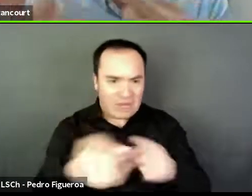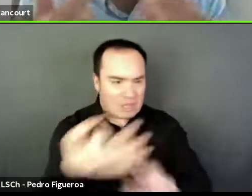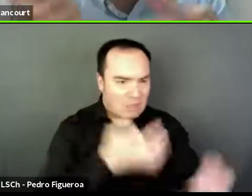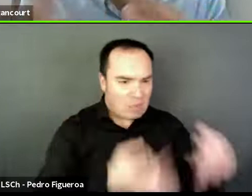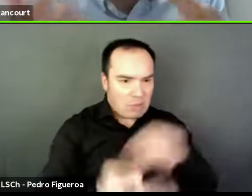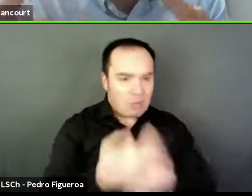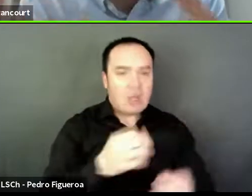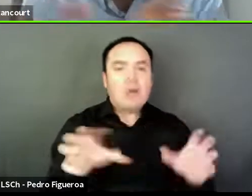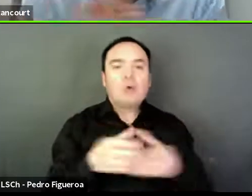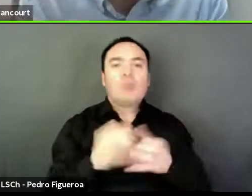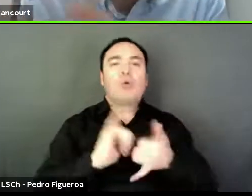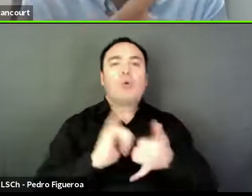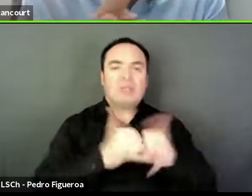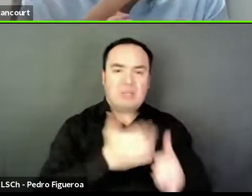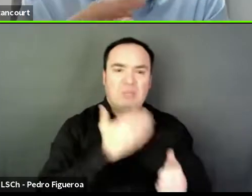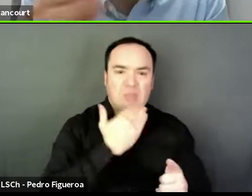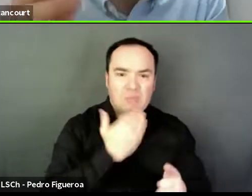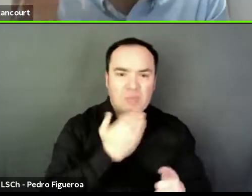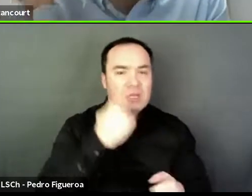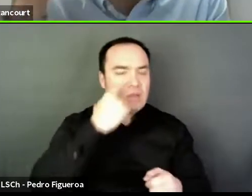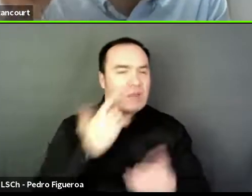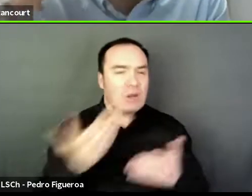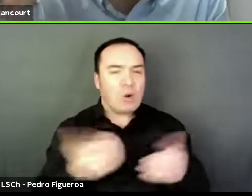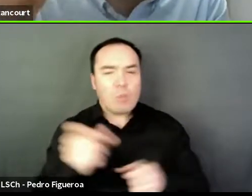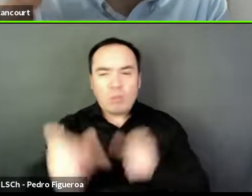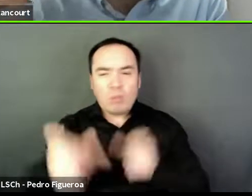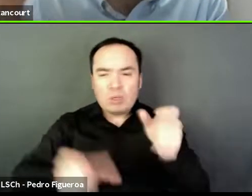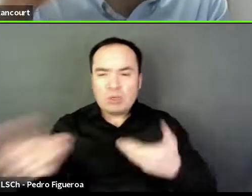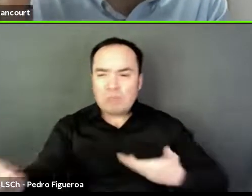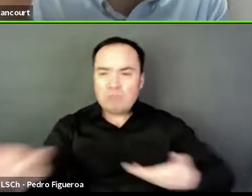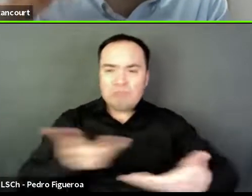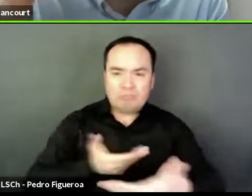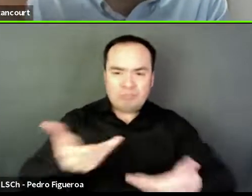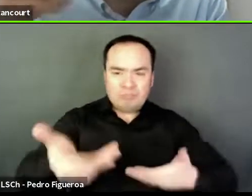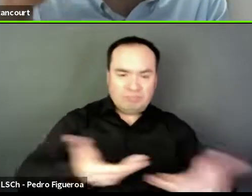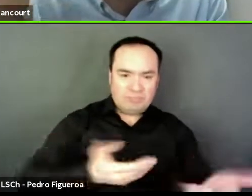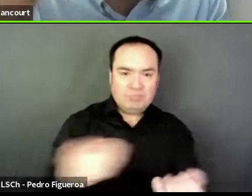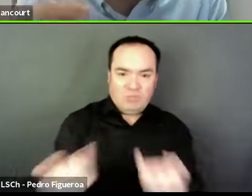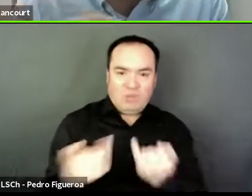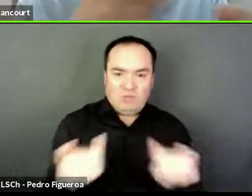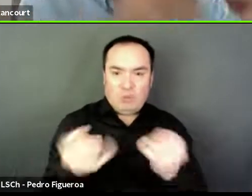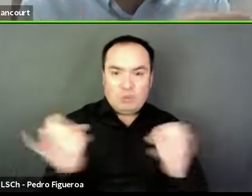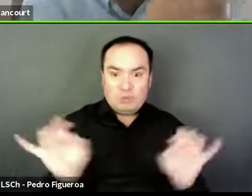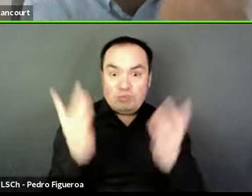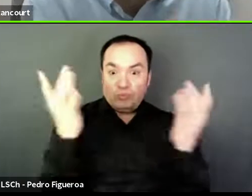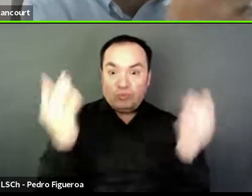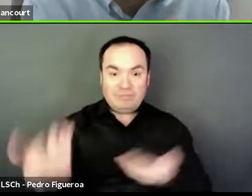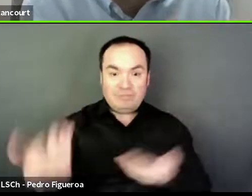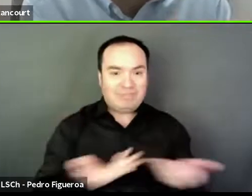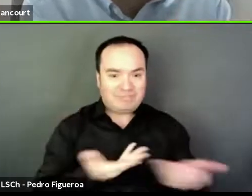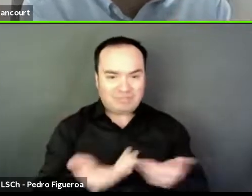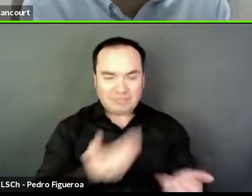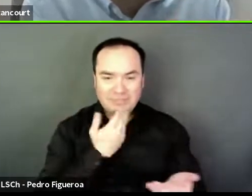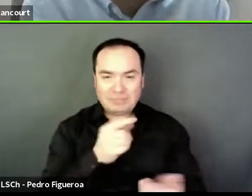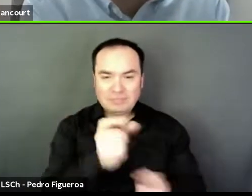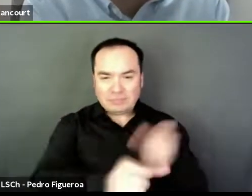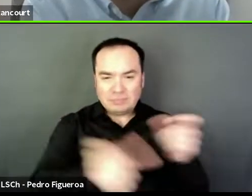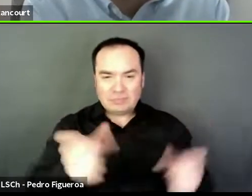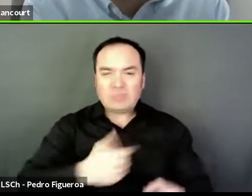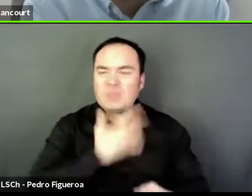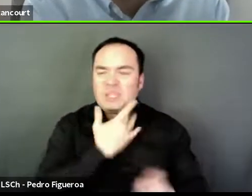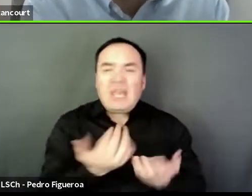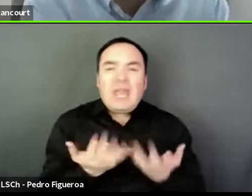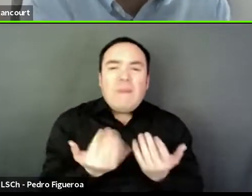en la interacción con ellos y entre ellos información blanda que va saliendo expectativas sobre los distintos programas